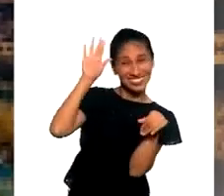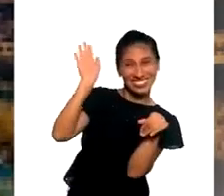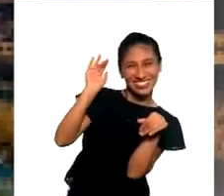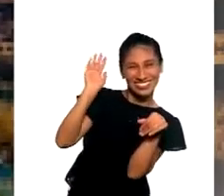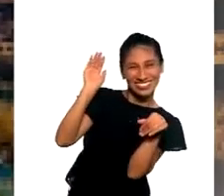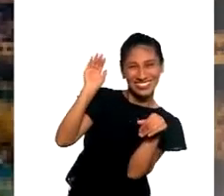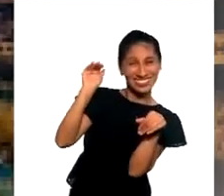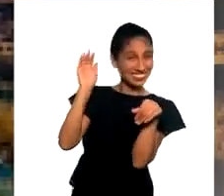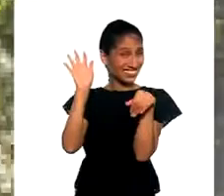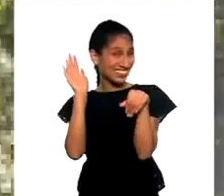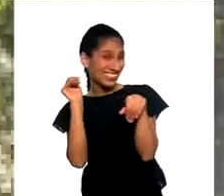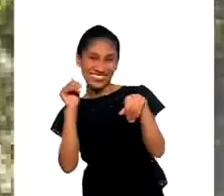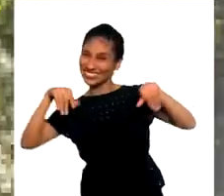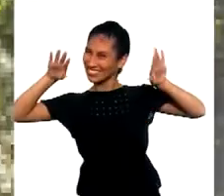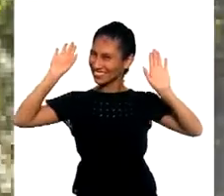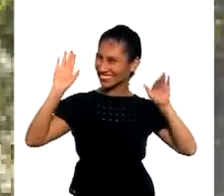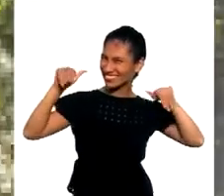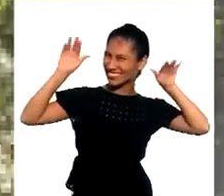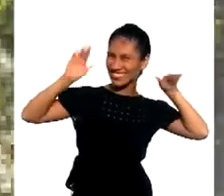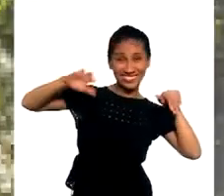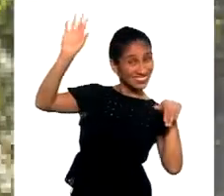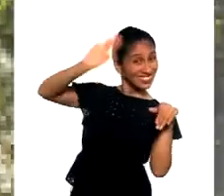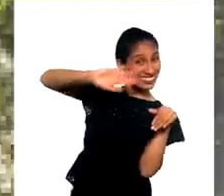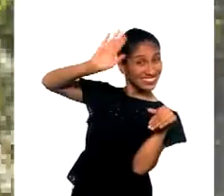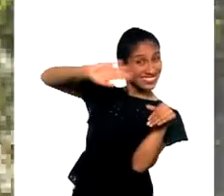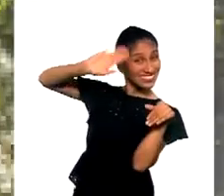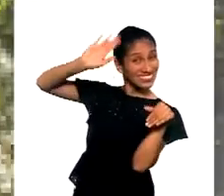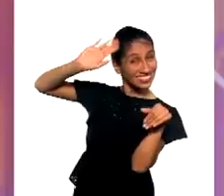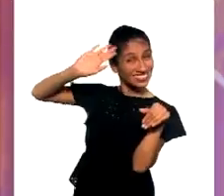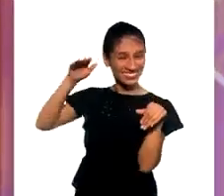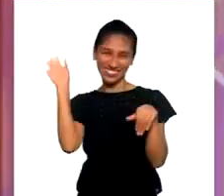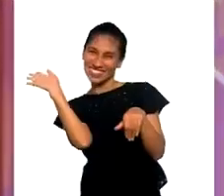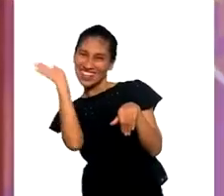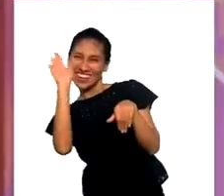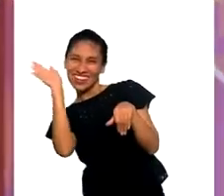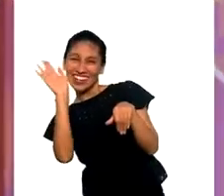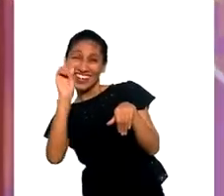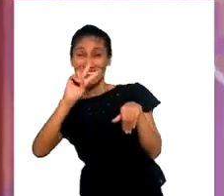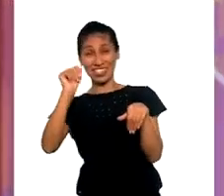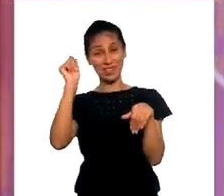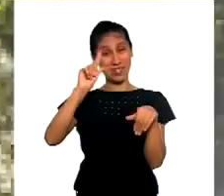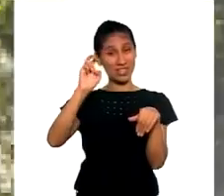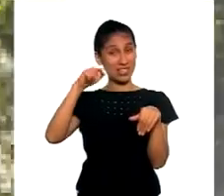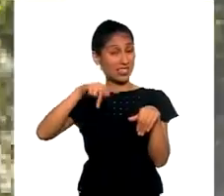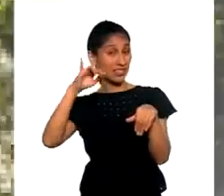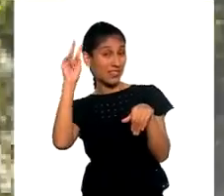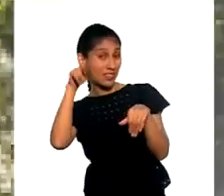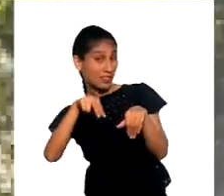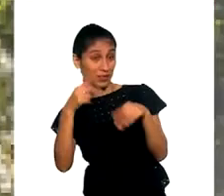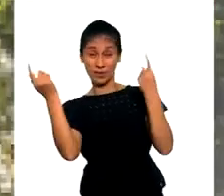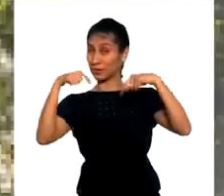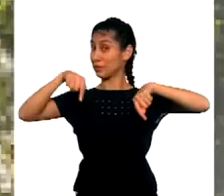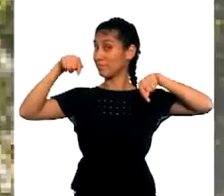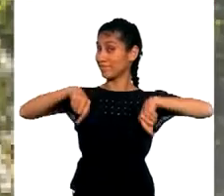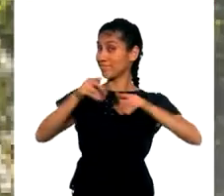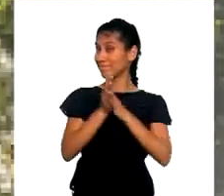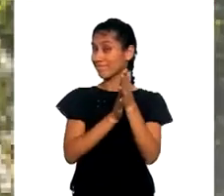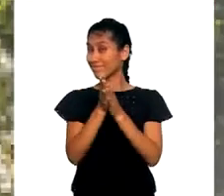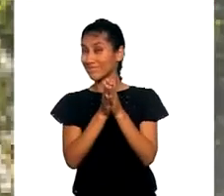y chau mi estimado valentín es momento